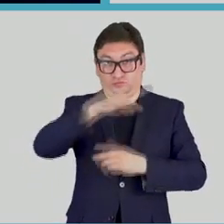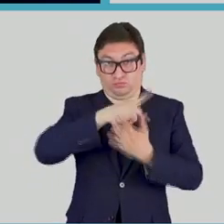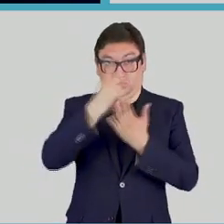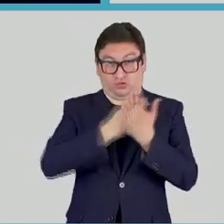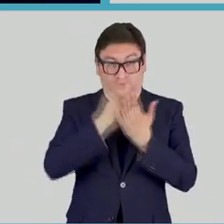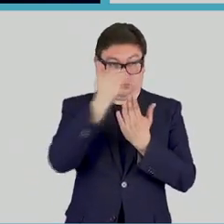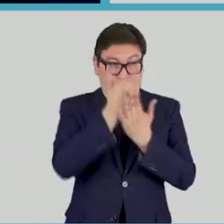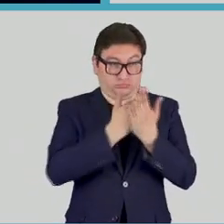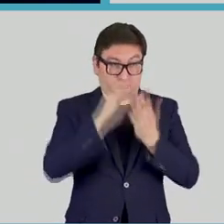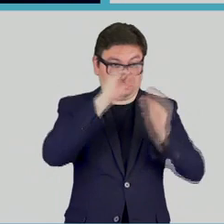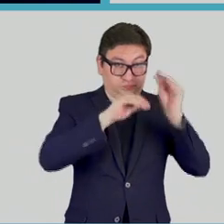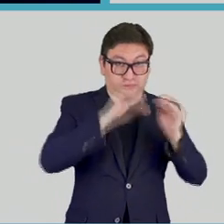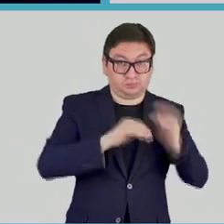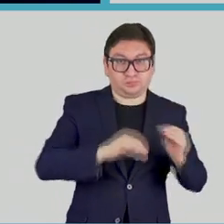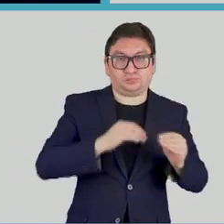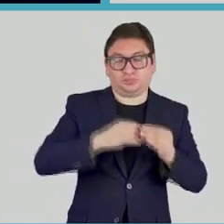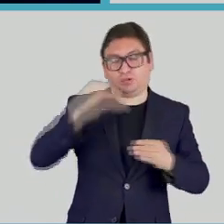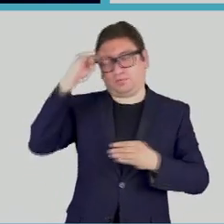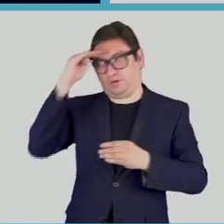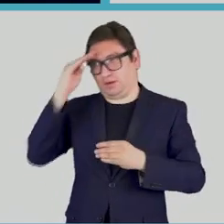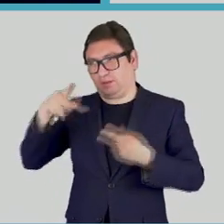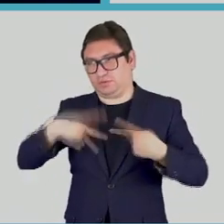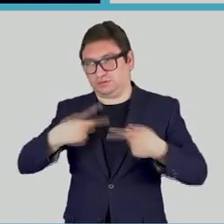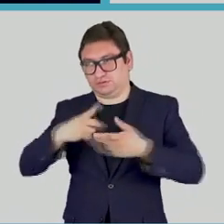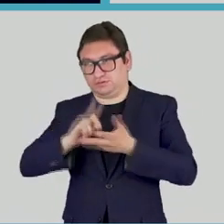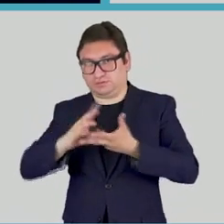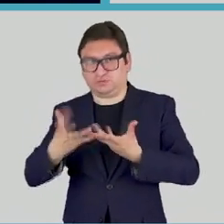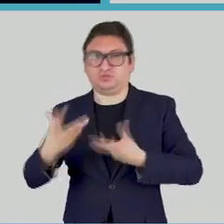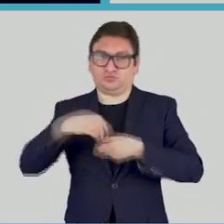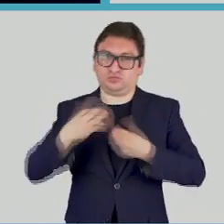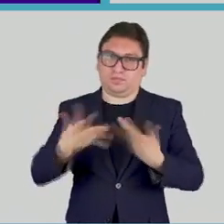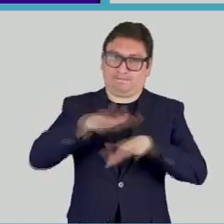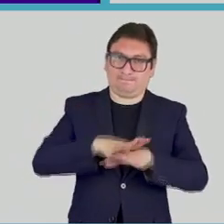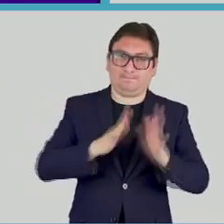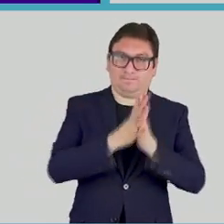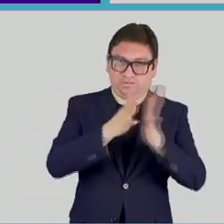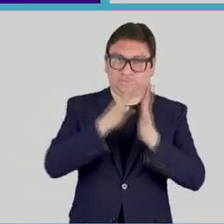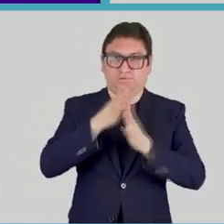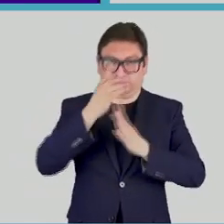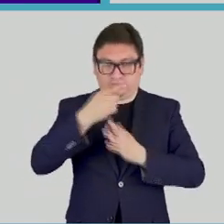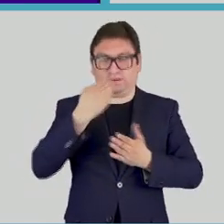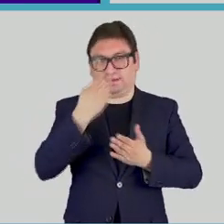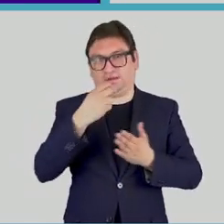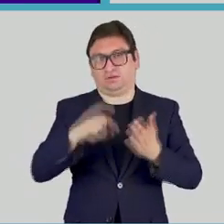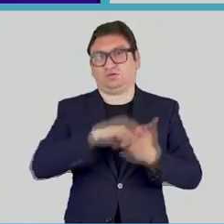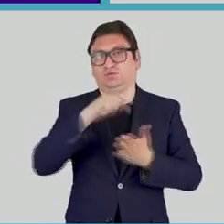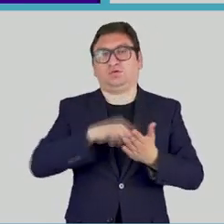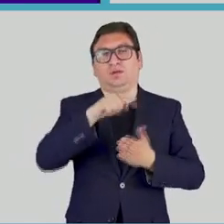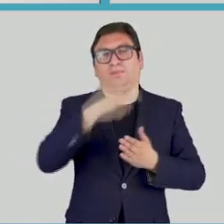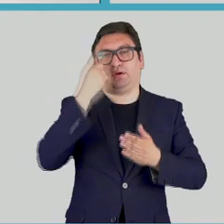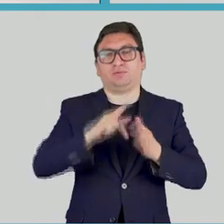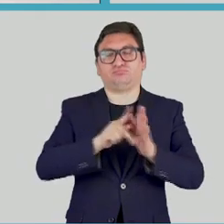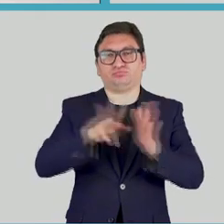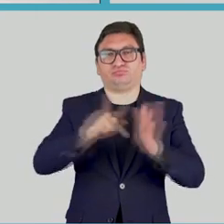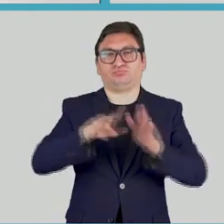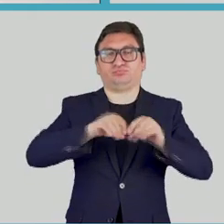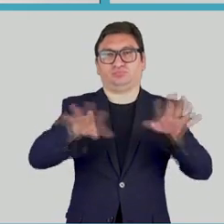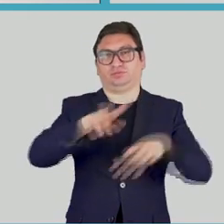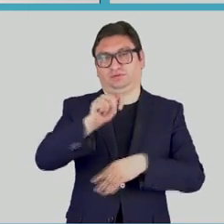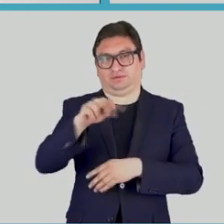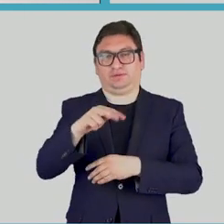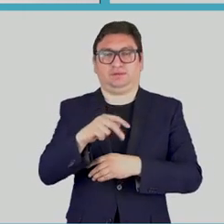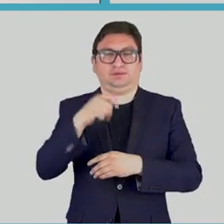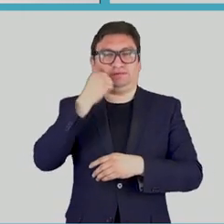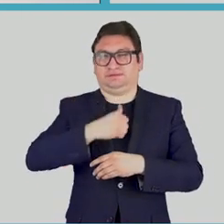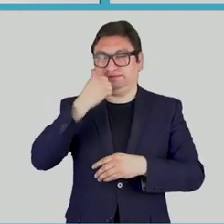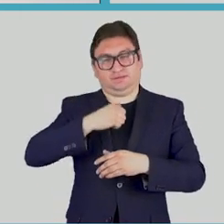diseño de programas para la incorporación de personas con esas condiciones dentro de los espacios televisivos y también